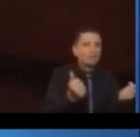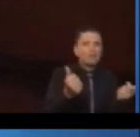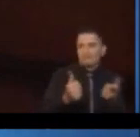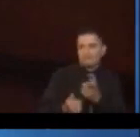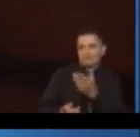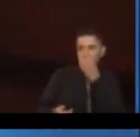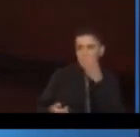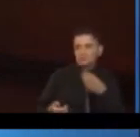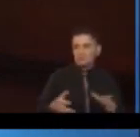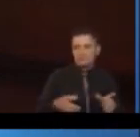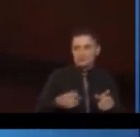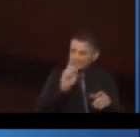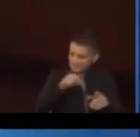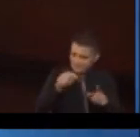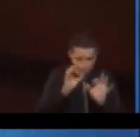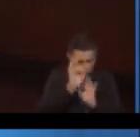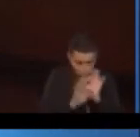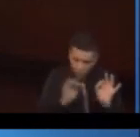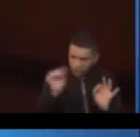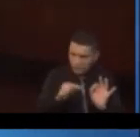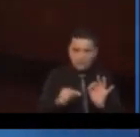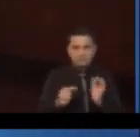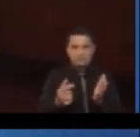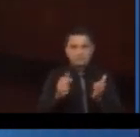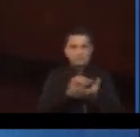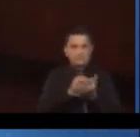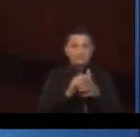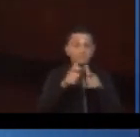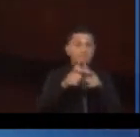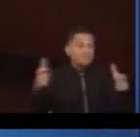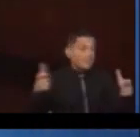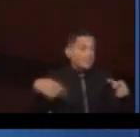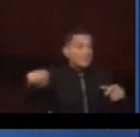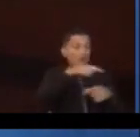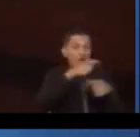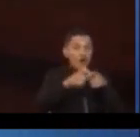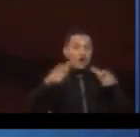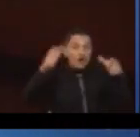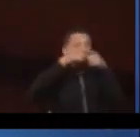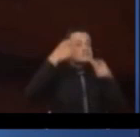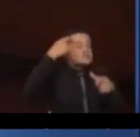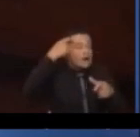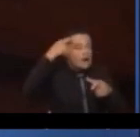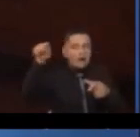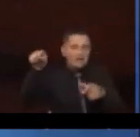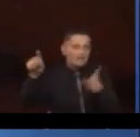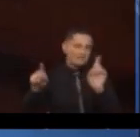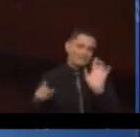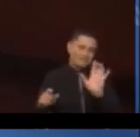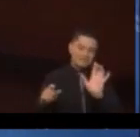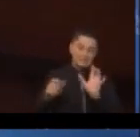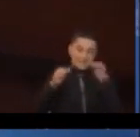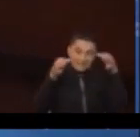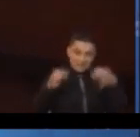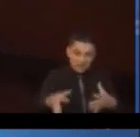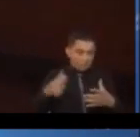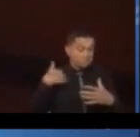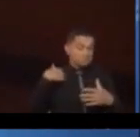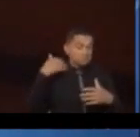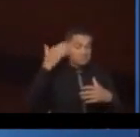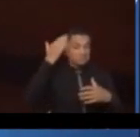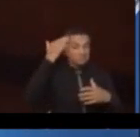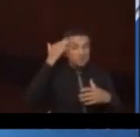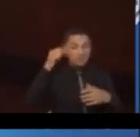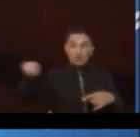estoy seguro y confío que aquí la inmensa mayoría de congresistas se va a oponer a eso. Pero además de lo que estoy seguro es que